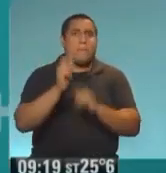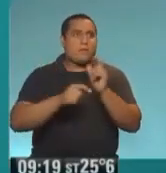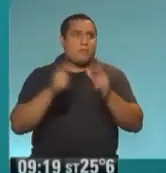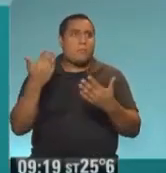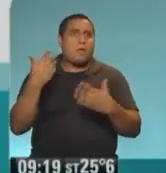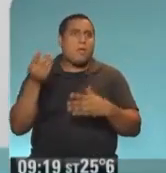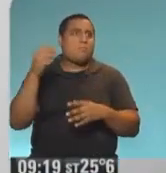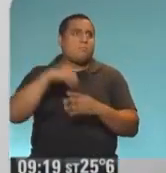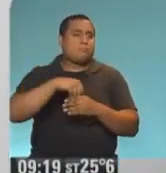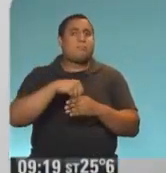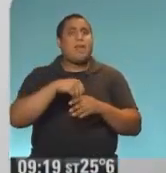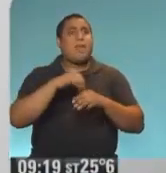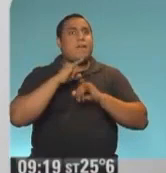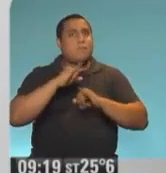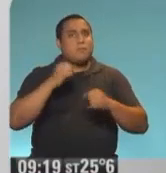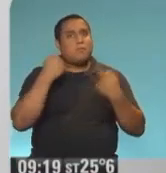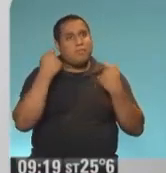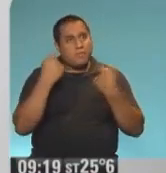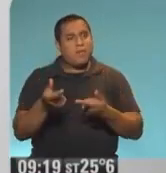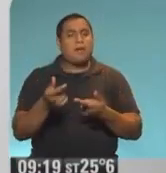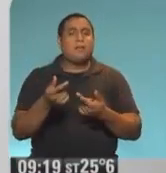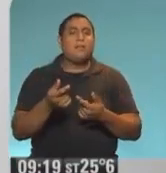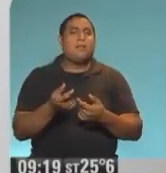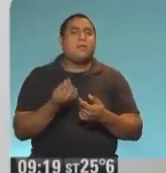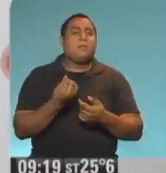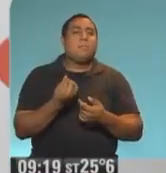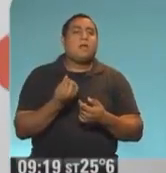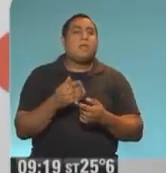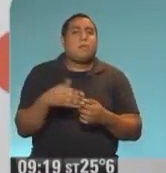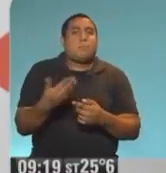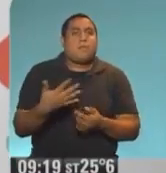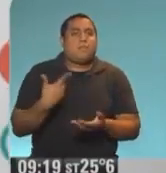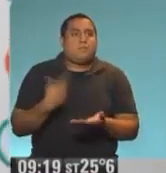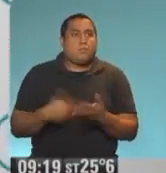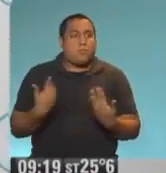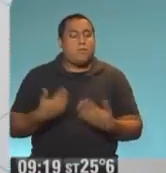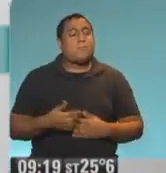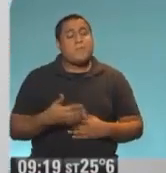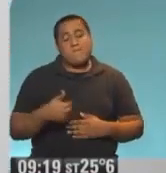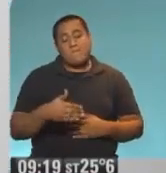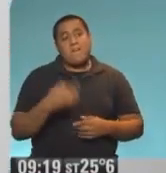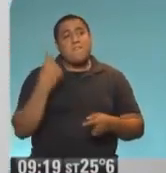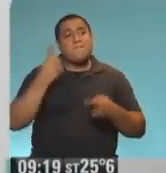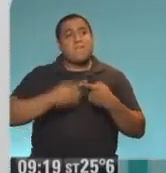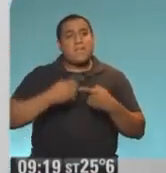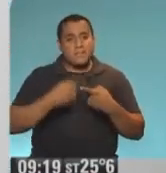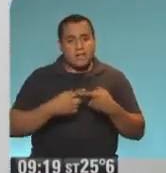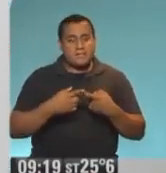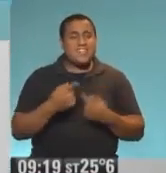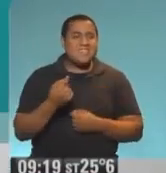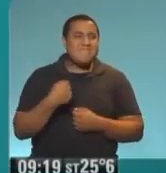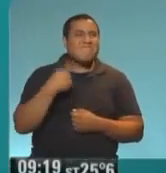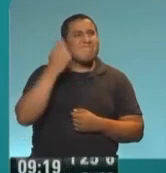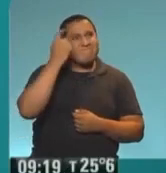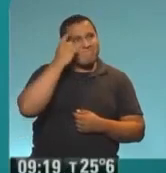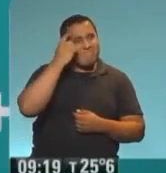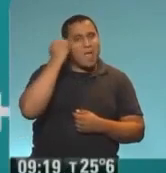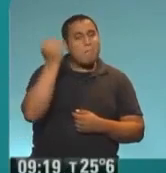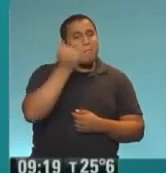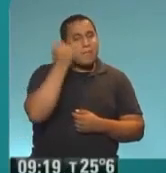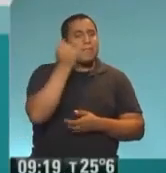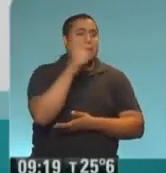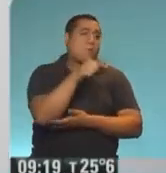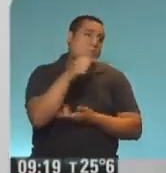parte de la información que tiene que ver justamente con la capacidad de decidir. Se vienen las fiestas y creo que es importante, ministro,